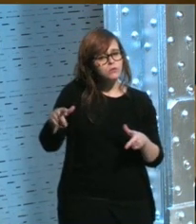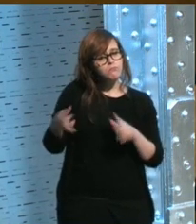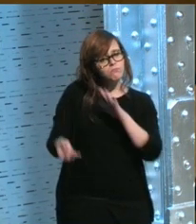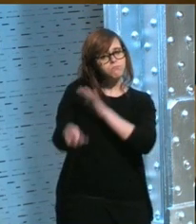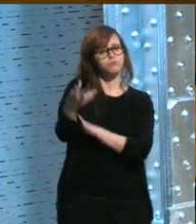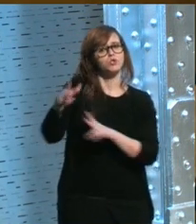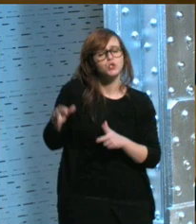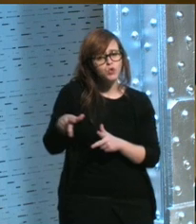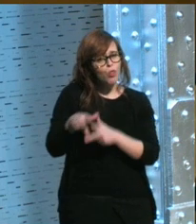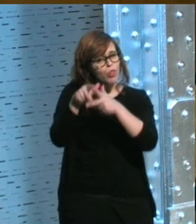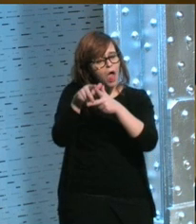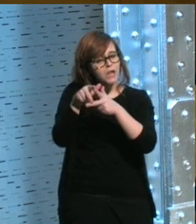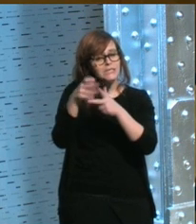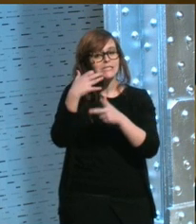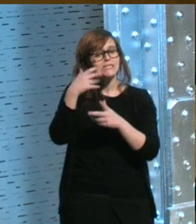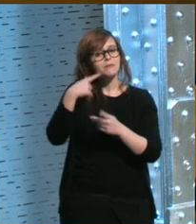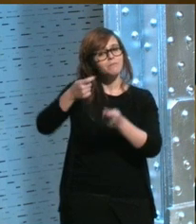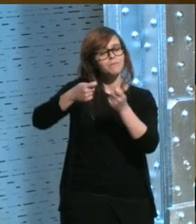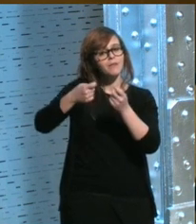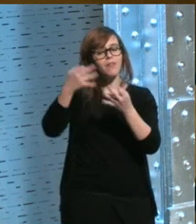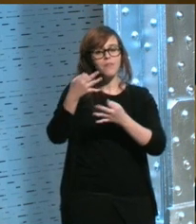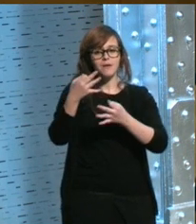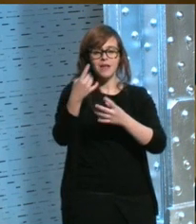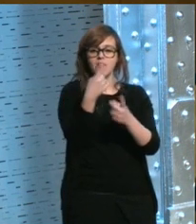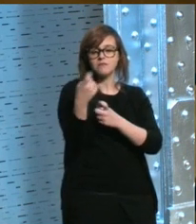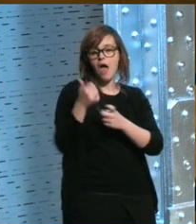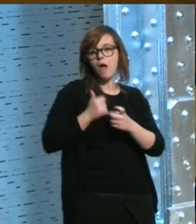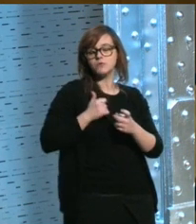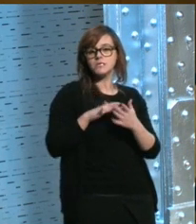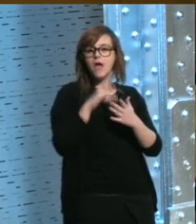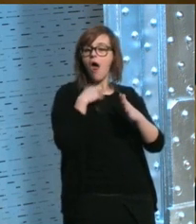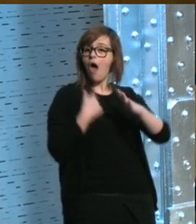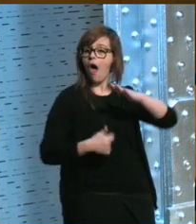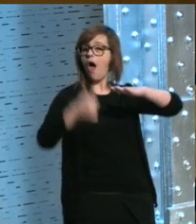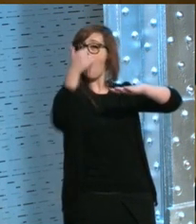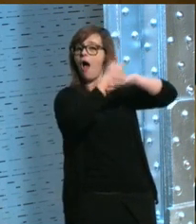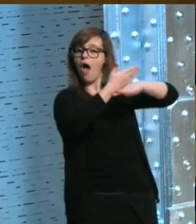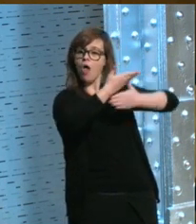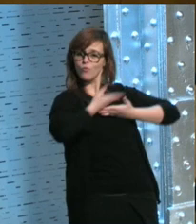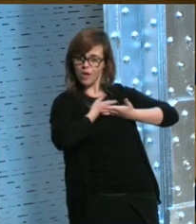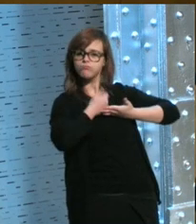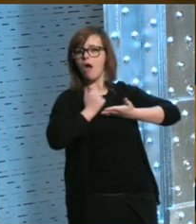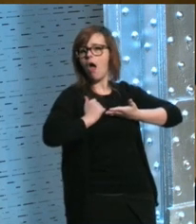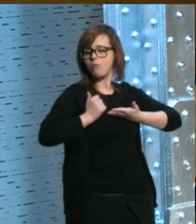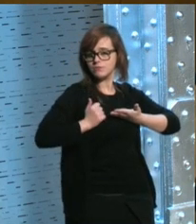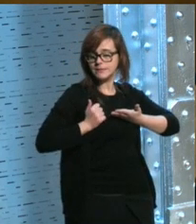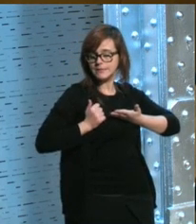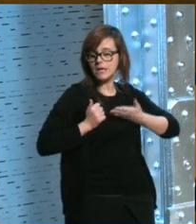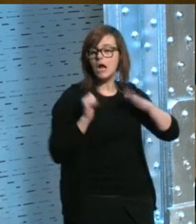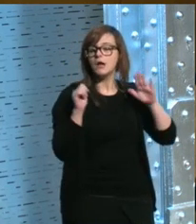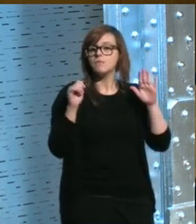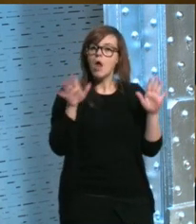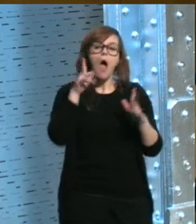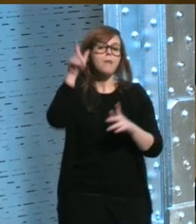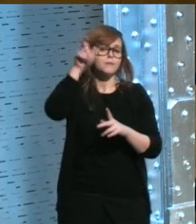forma de seguir sin pasar por la ayuda que viene de arriba. Entonces, para mí es más bien, hay de todo. O